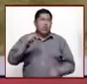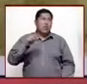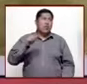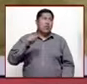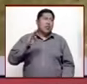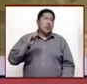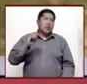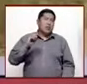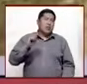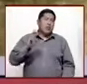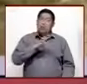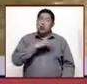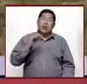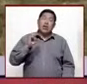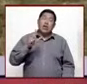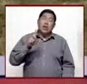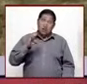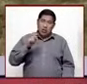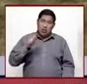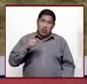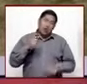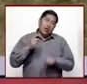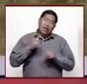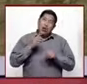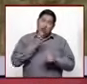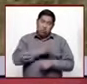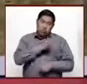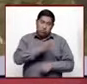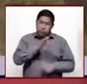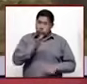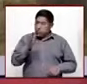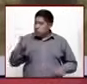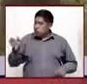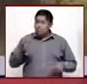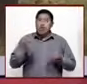Ariel, frecuentaban estos domicilios.